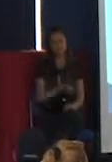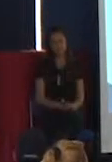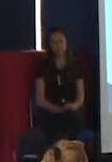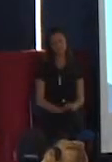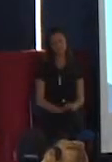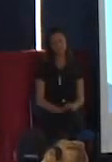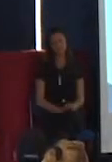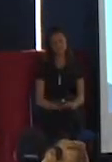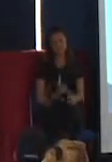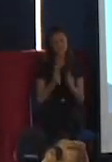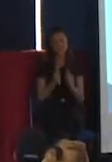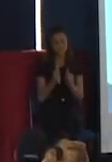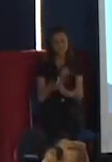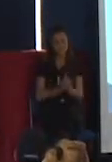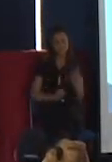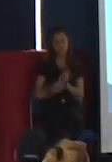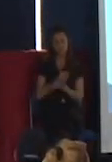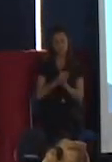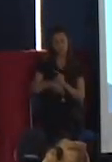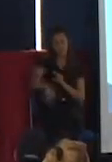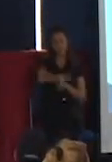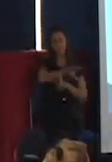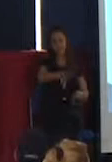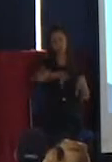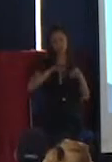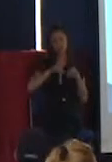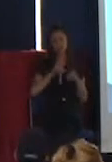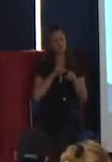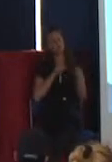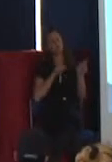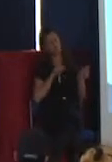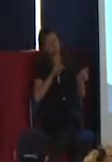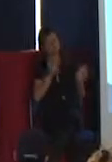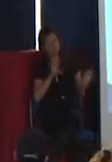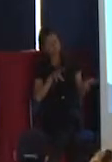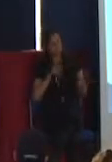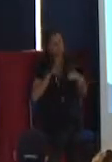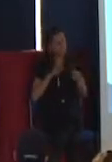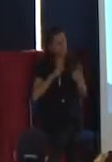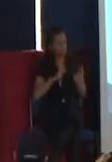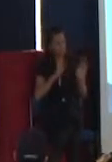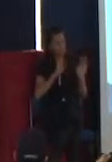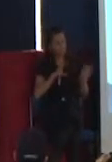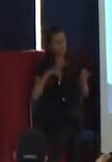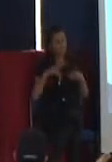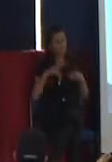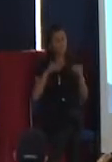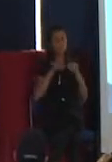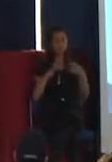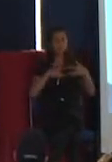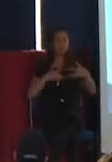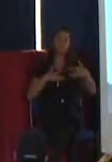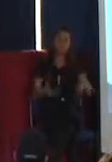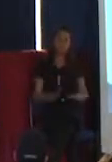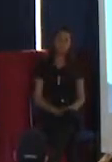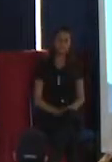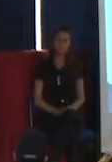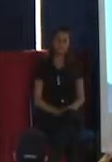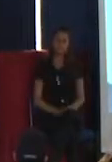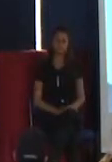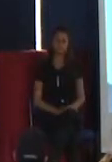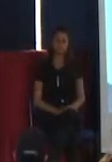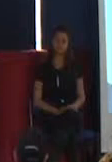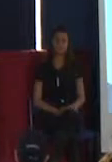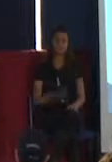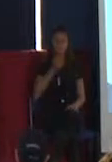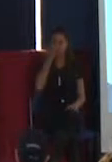¿sí? Desde esa misma sociedad, el aceptar al otro tal cual es, y de solidaridad, ¿sí? Porque